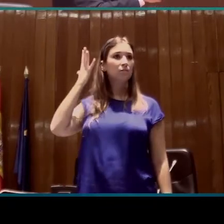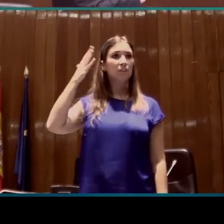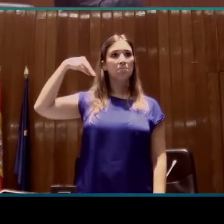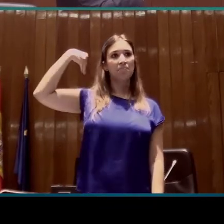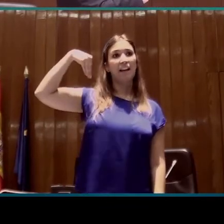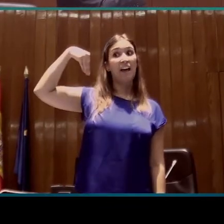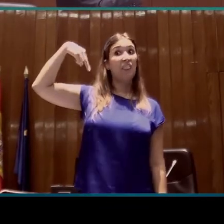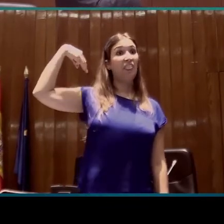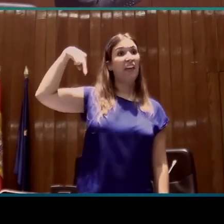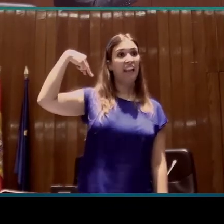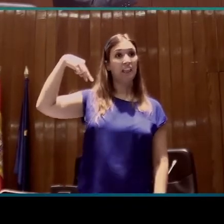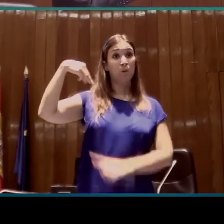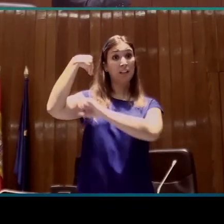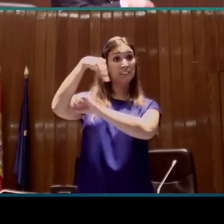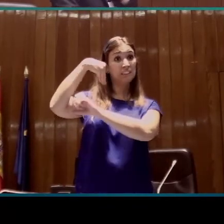vamos a hacer